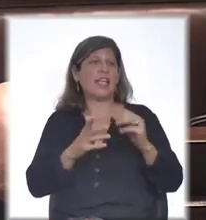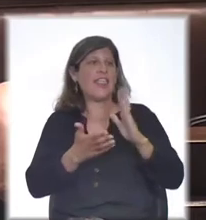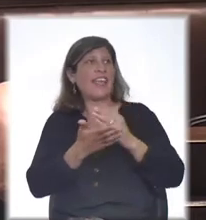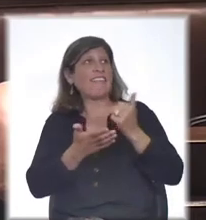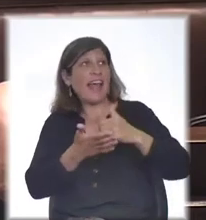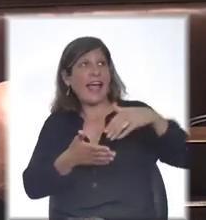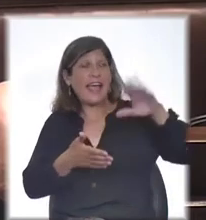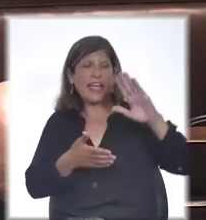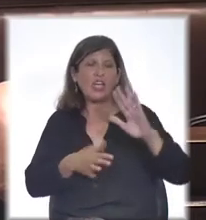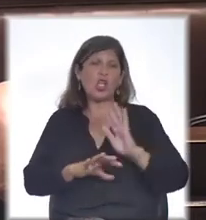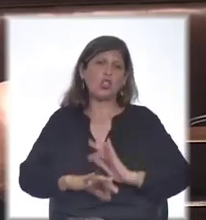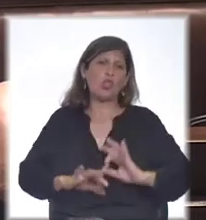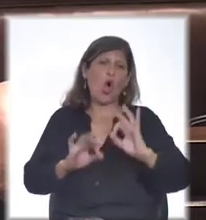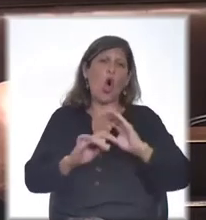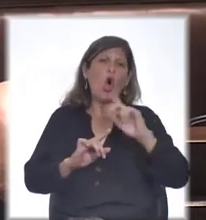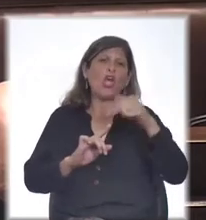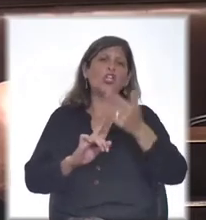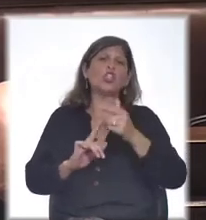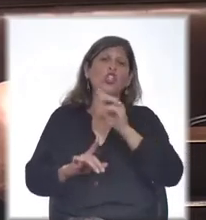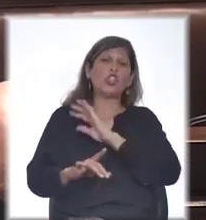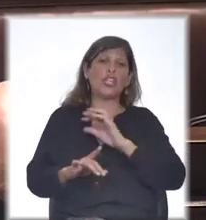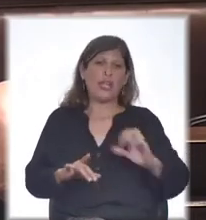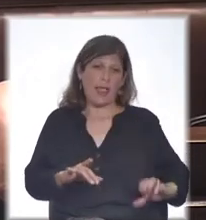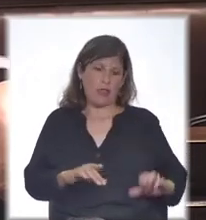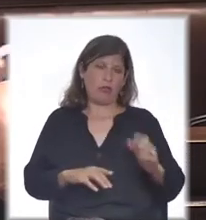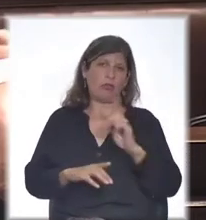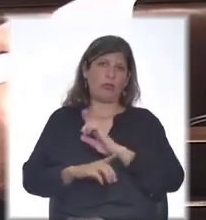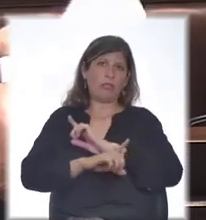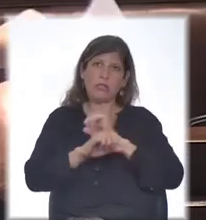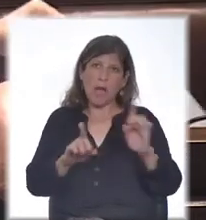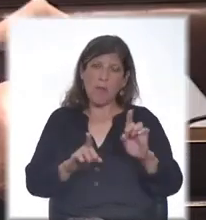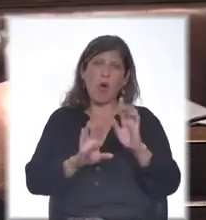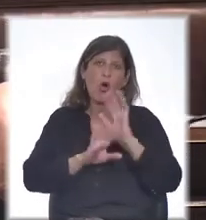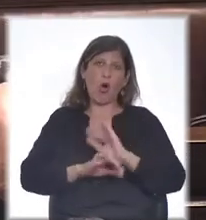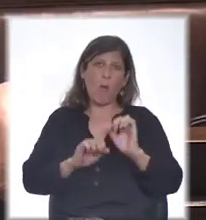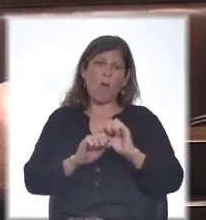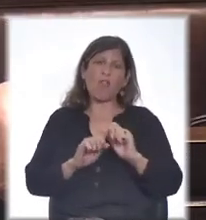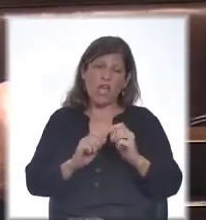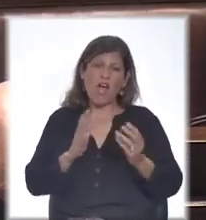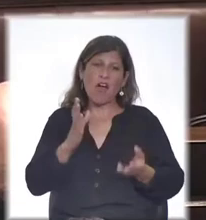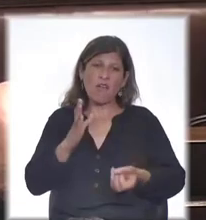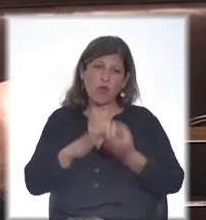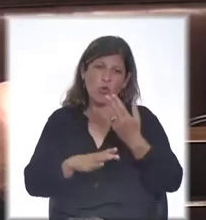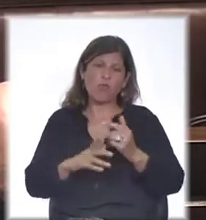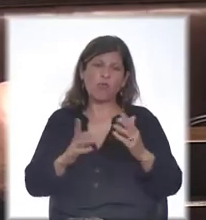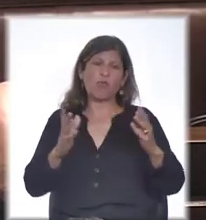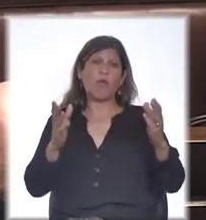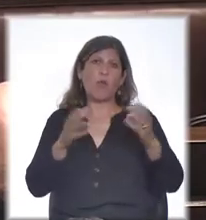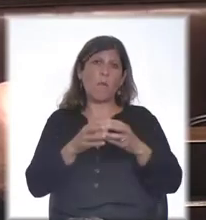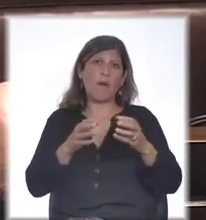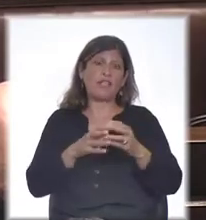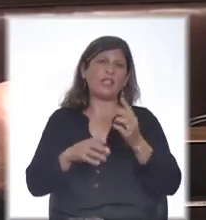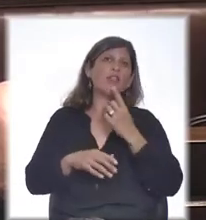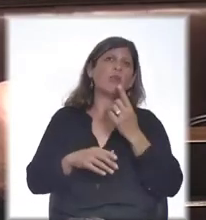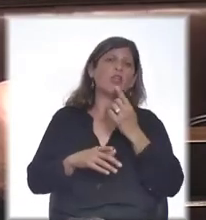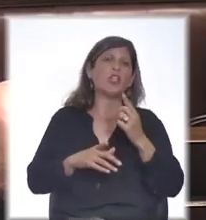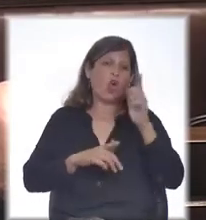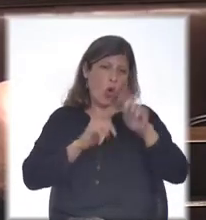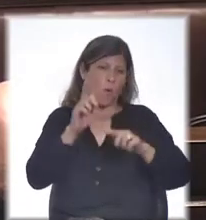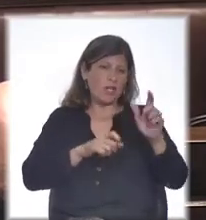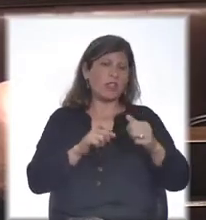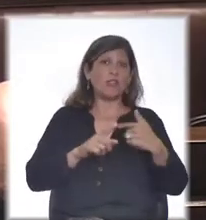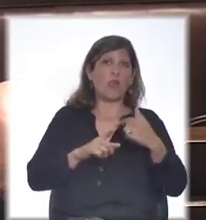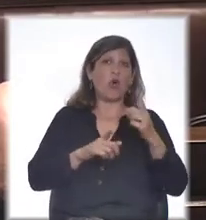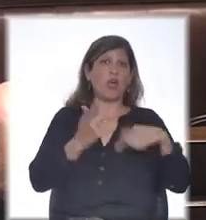extranjeros o con otros estados, y que tampoco se podrán constituir partidos con personas que hubiesen formado parte de